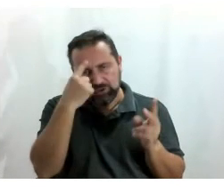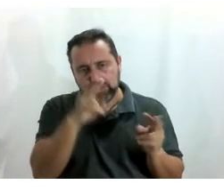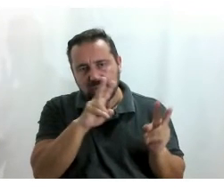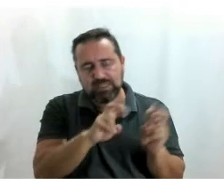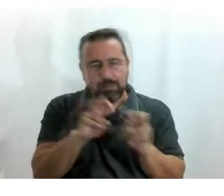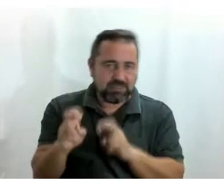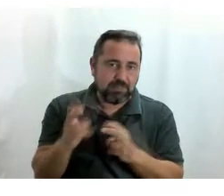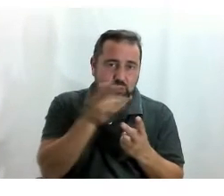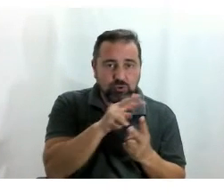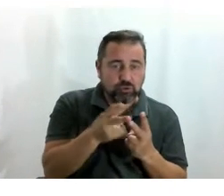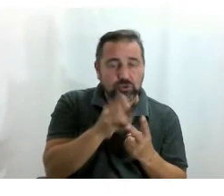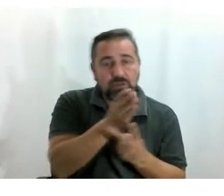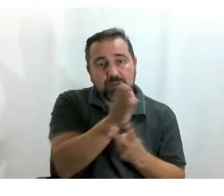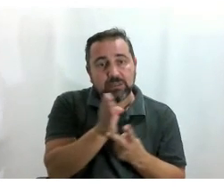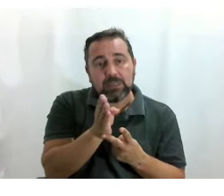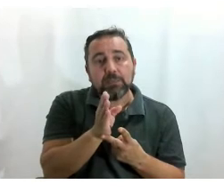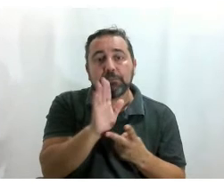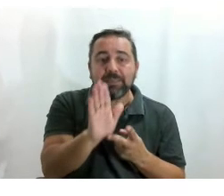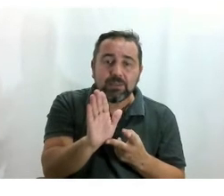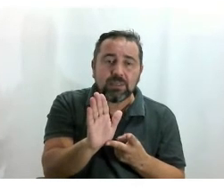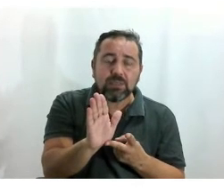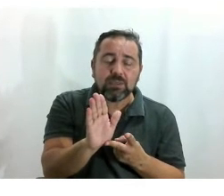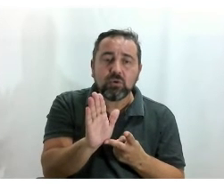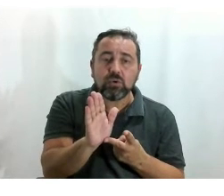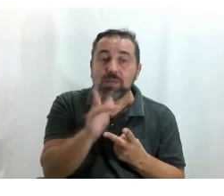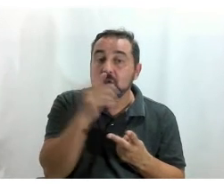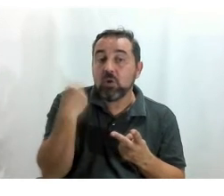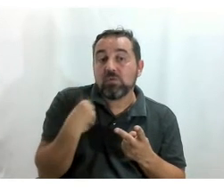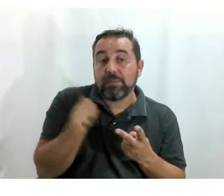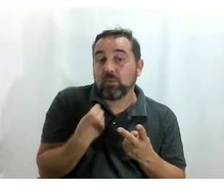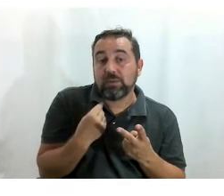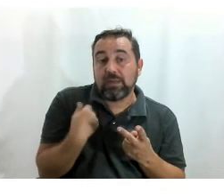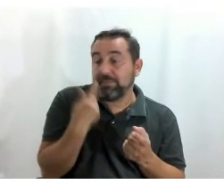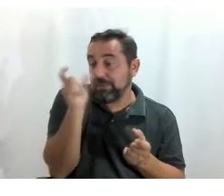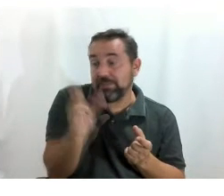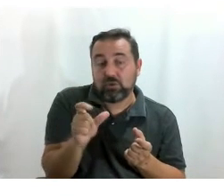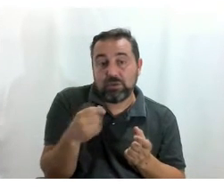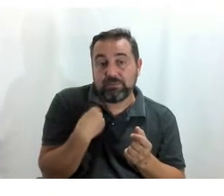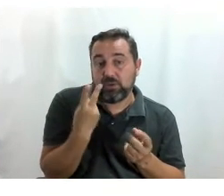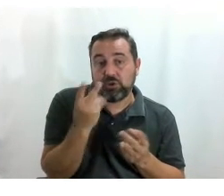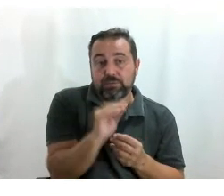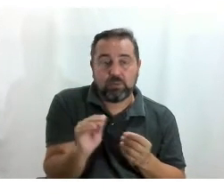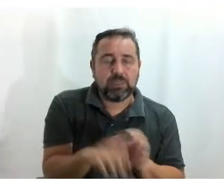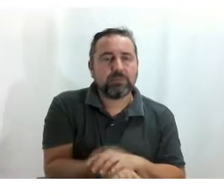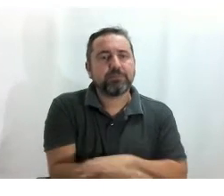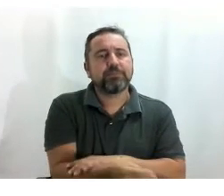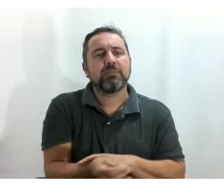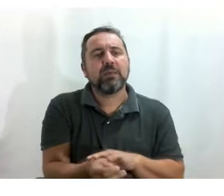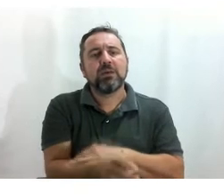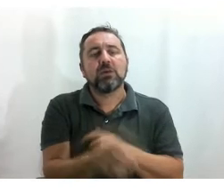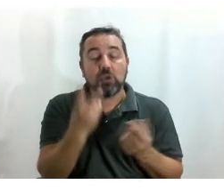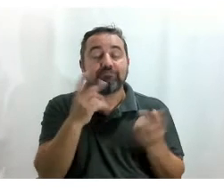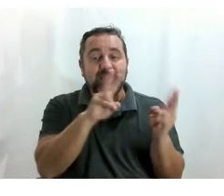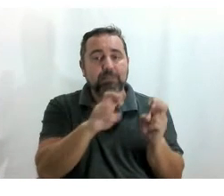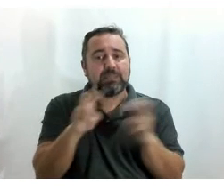dos temas, pero es que nos ha preguntado la misma persona. Sí, o sea, son dos temas, te voy a comentar que son